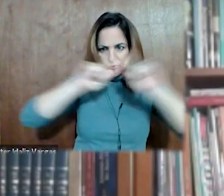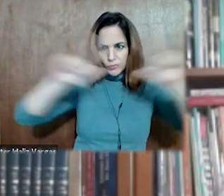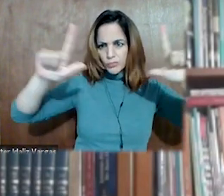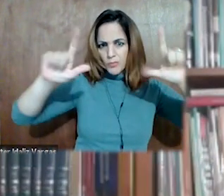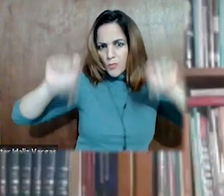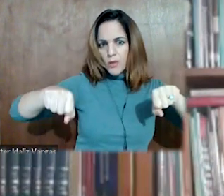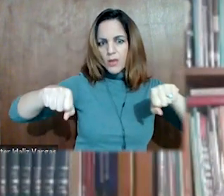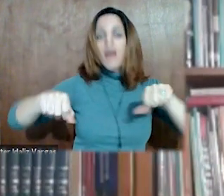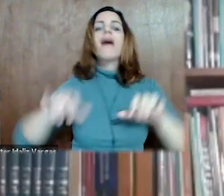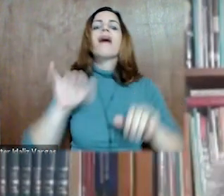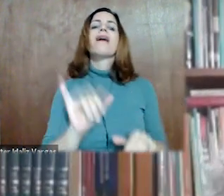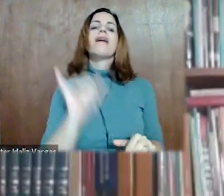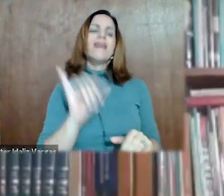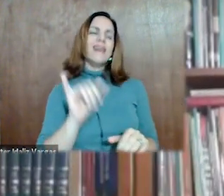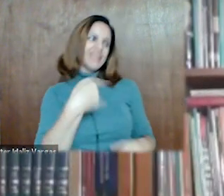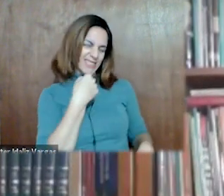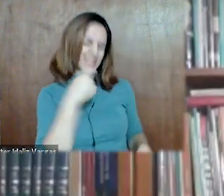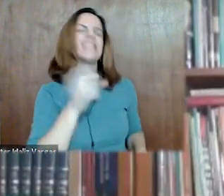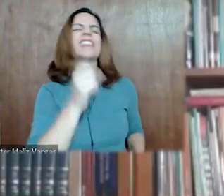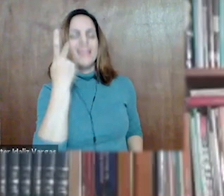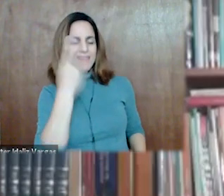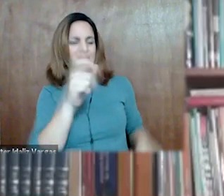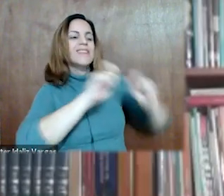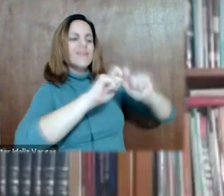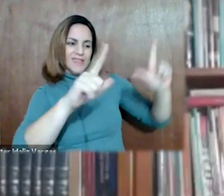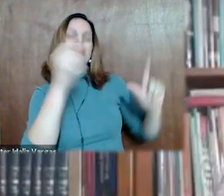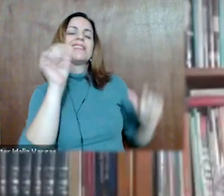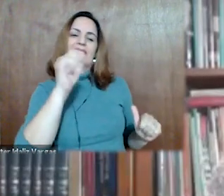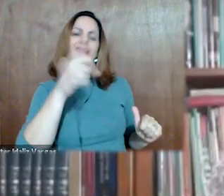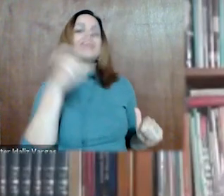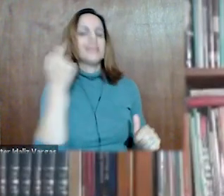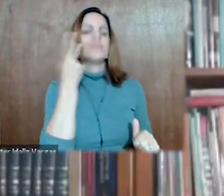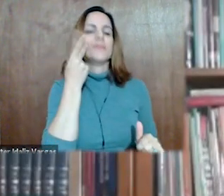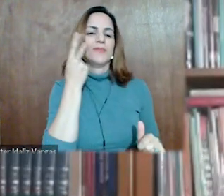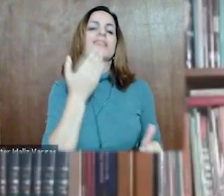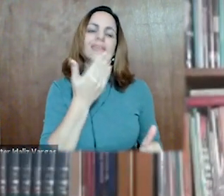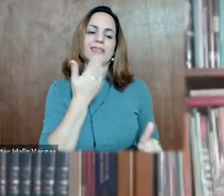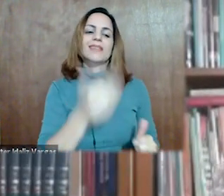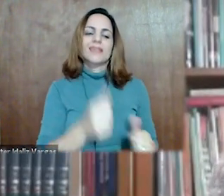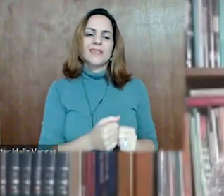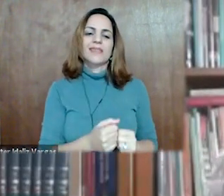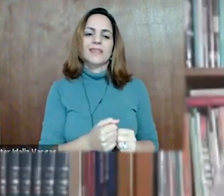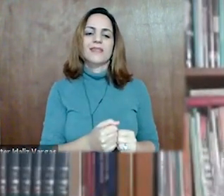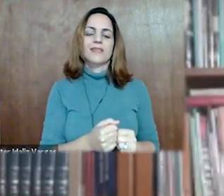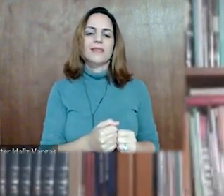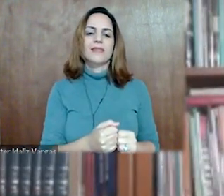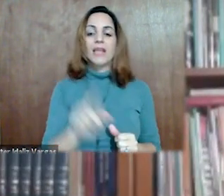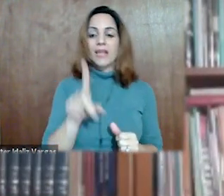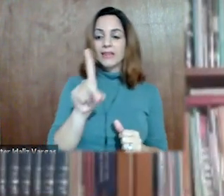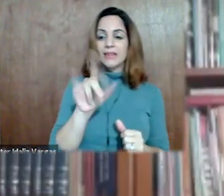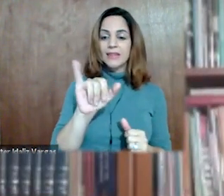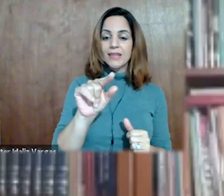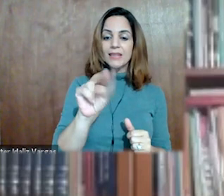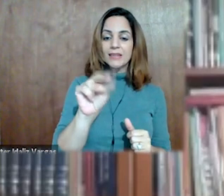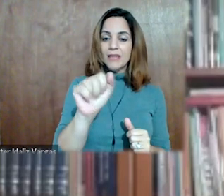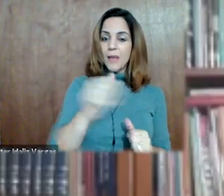Ah, ya, que pusiste la referencia. Sí. Sí, ya lo vi. Sí. Si Digna puede volver a,